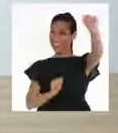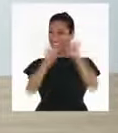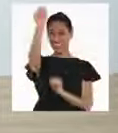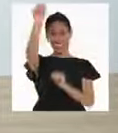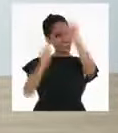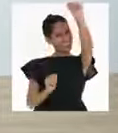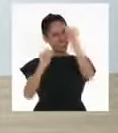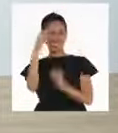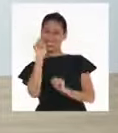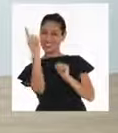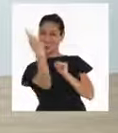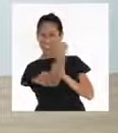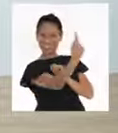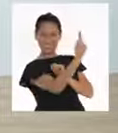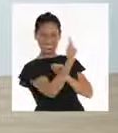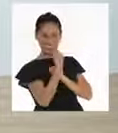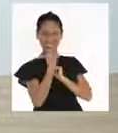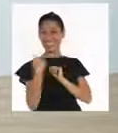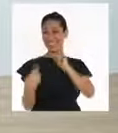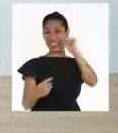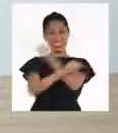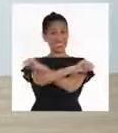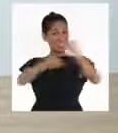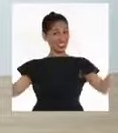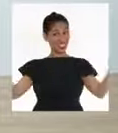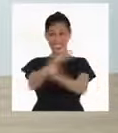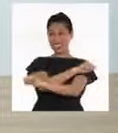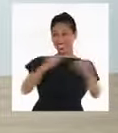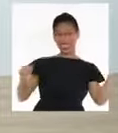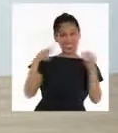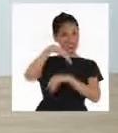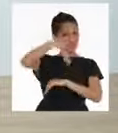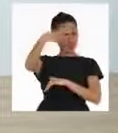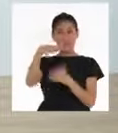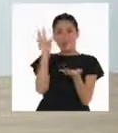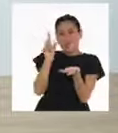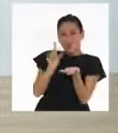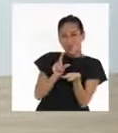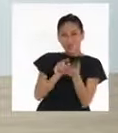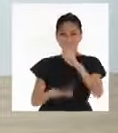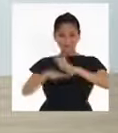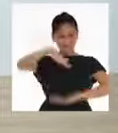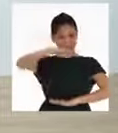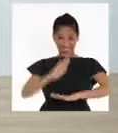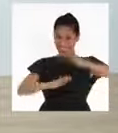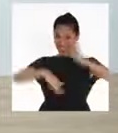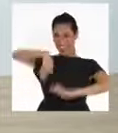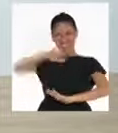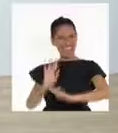Señalo, señalo. Señalo, señalo. Más chiquito. Más chiquito.